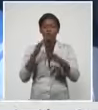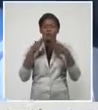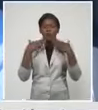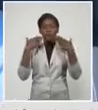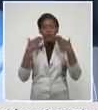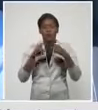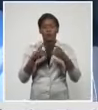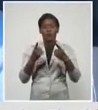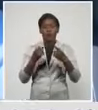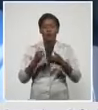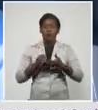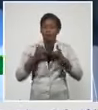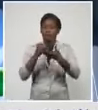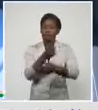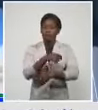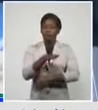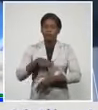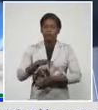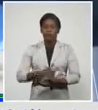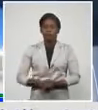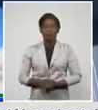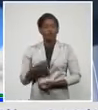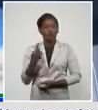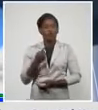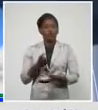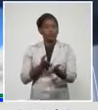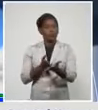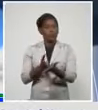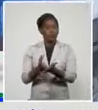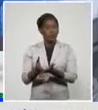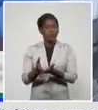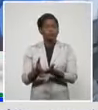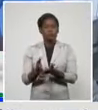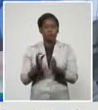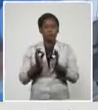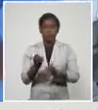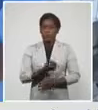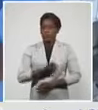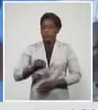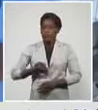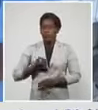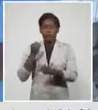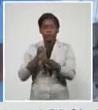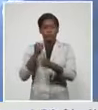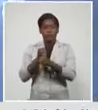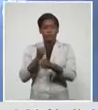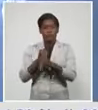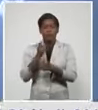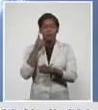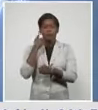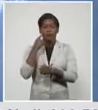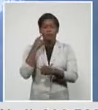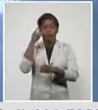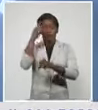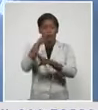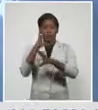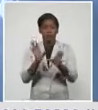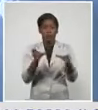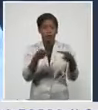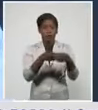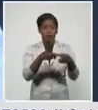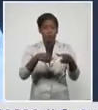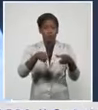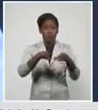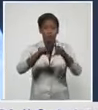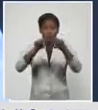Y seguiremos sacrificándonos porque para nosotros el sacrificio no es nada del lado de esto. Esto es un logro de la ciencia, toda Cuba. Y vamos a seguirlo